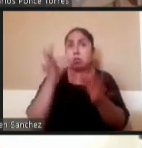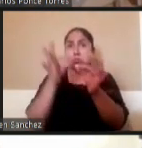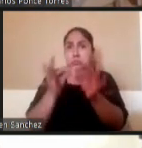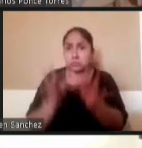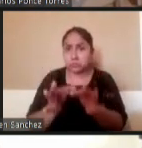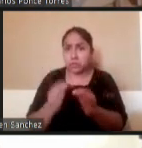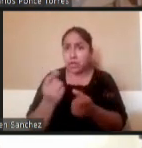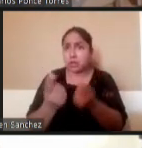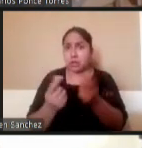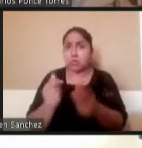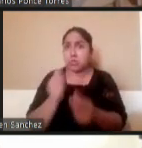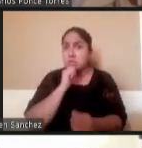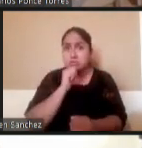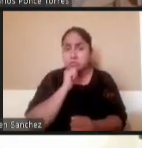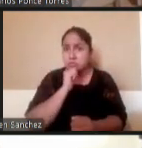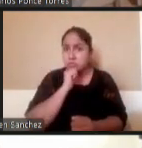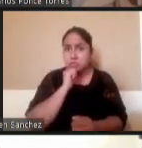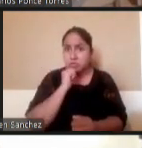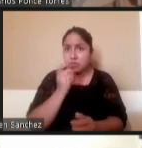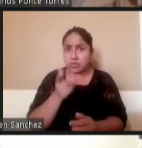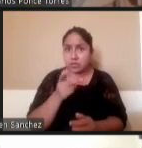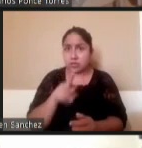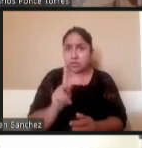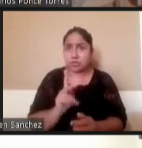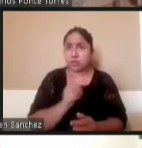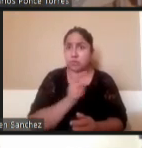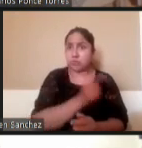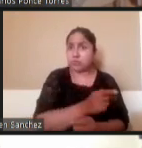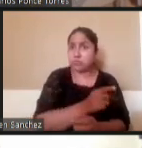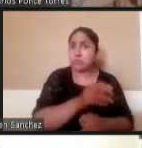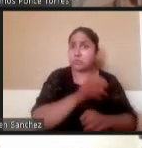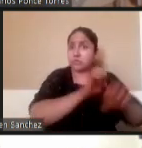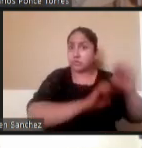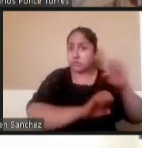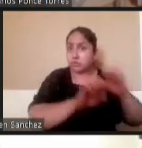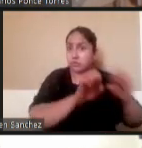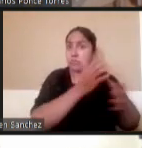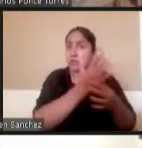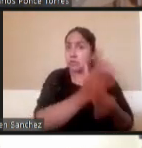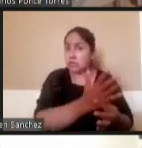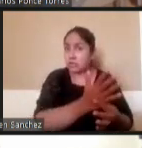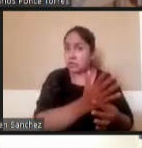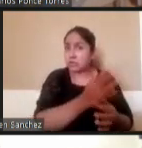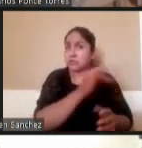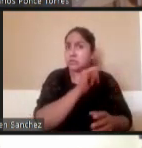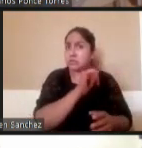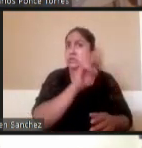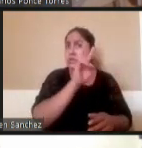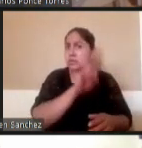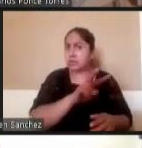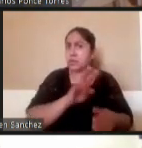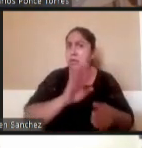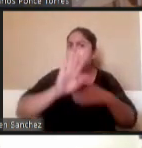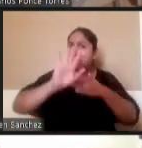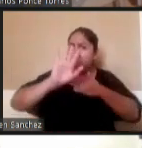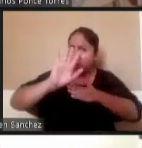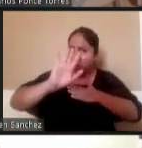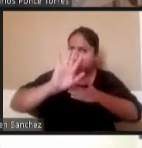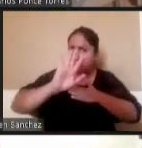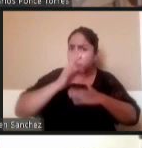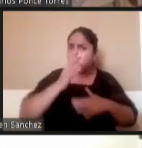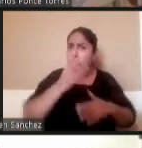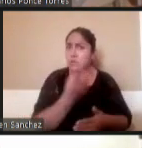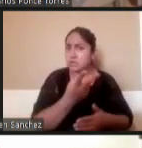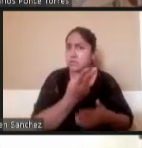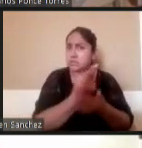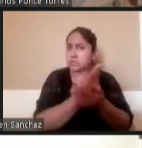manera la compañía está queriendo cumplir con el compromiso que hizo con el cabildo. Entonces, yo le pediría